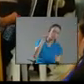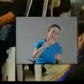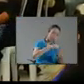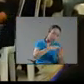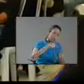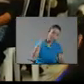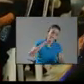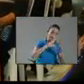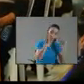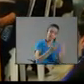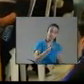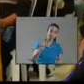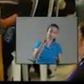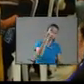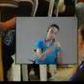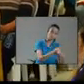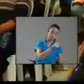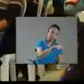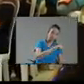Póngase de pie.